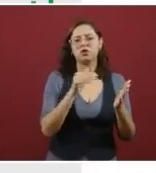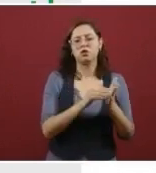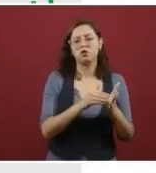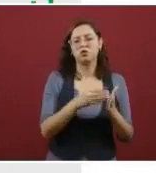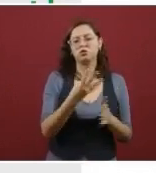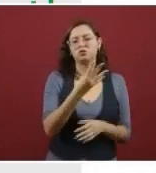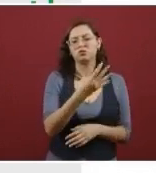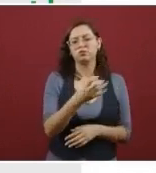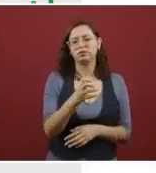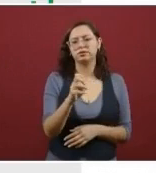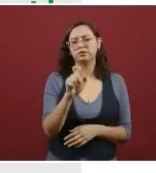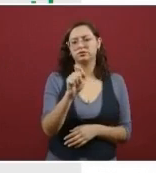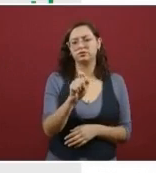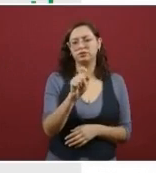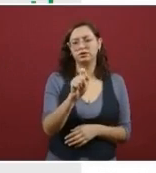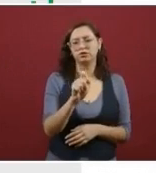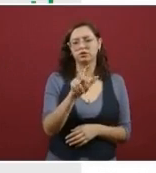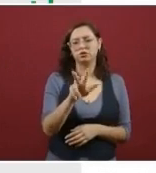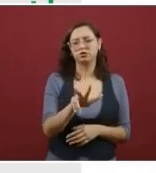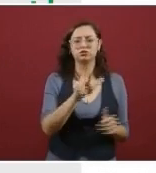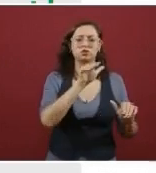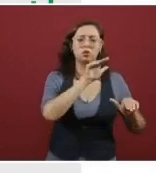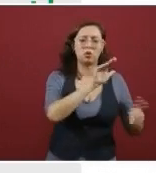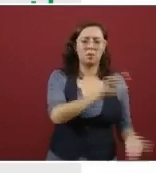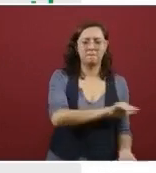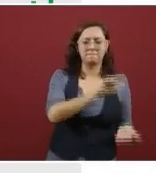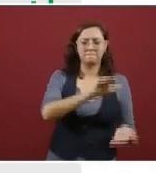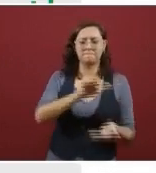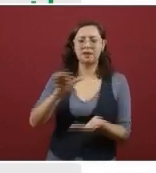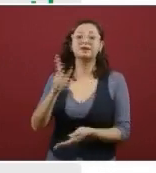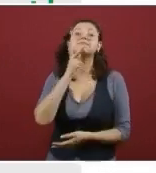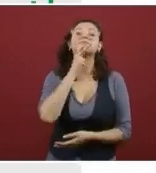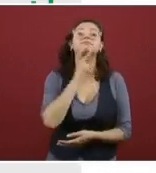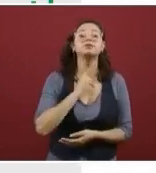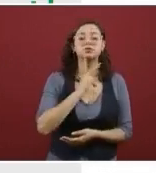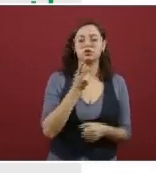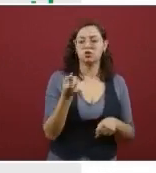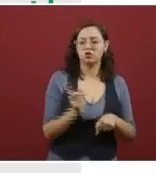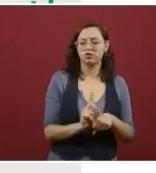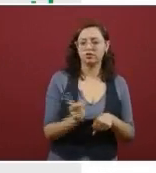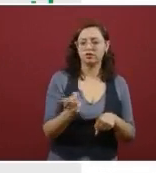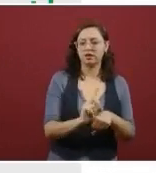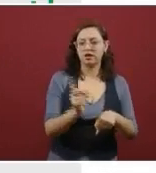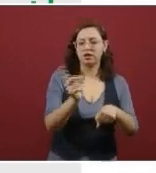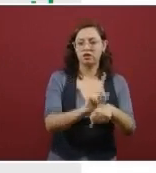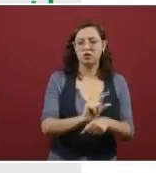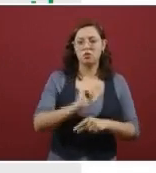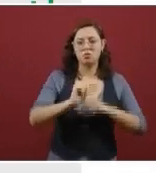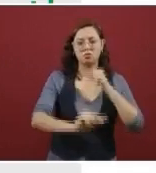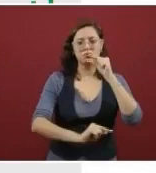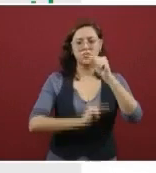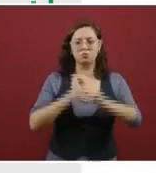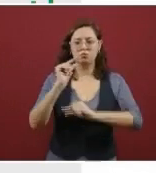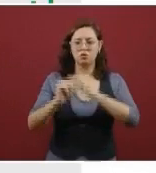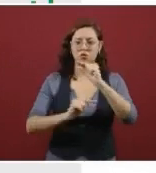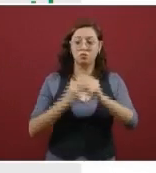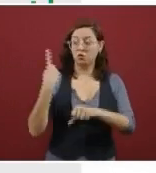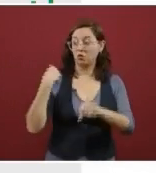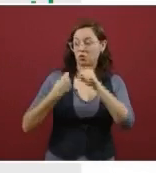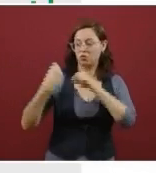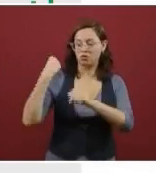1.928.000 barriles diarios. Ustedes pueden observar cómo fue cayendo a lo largo del año